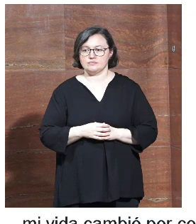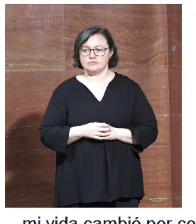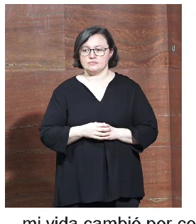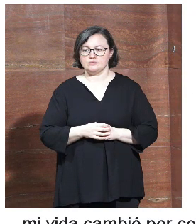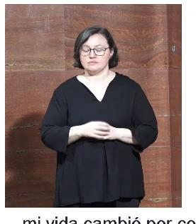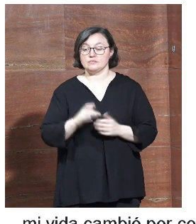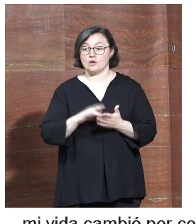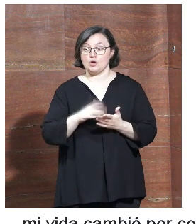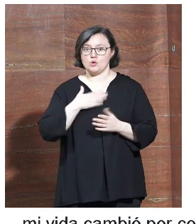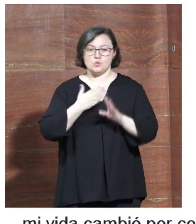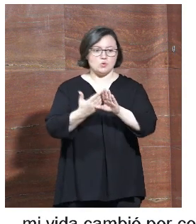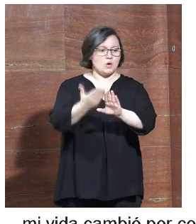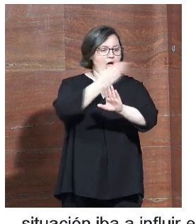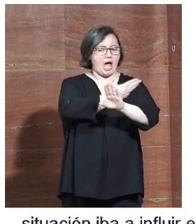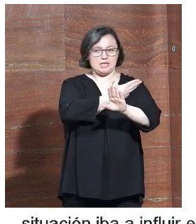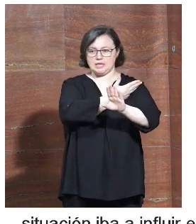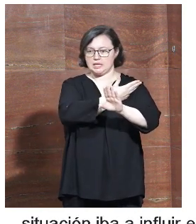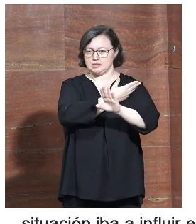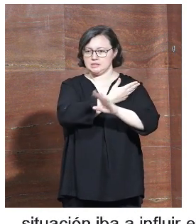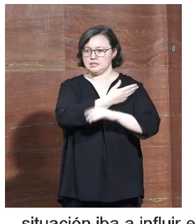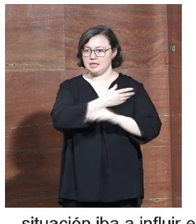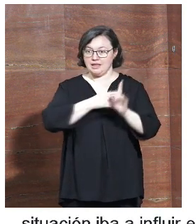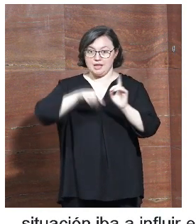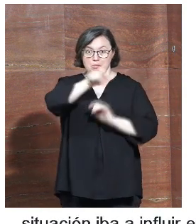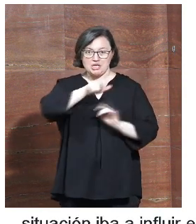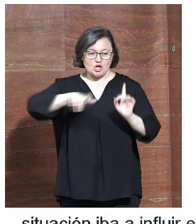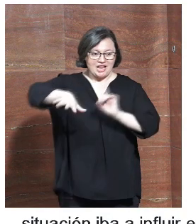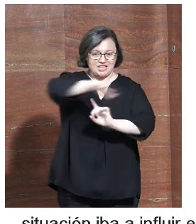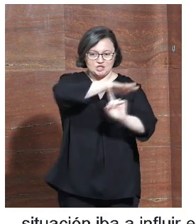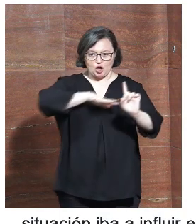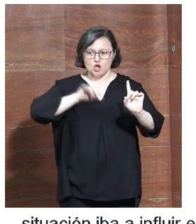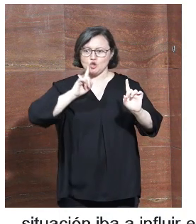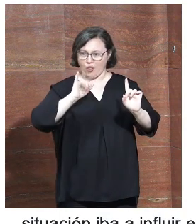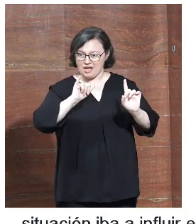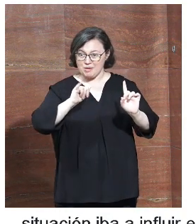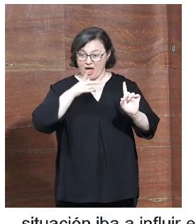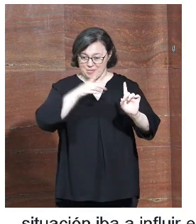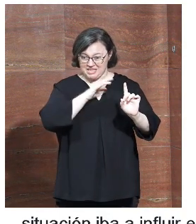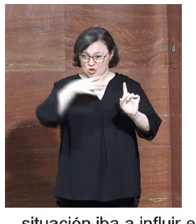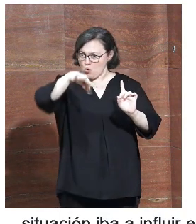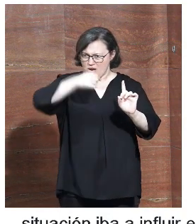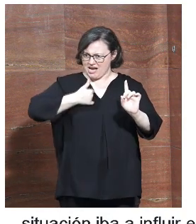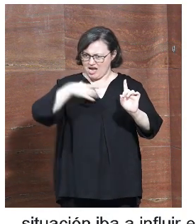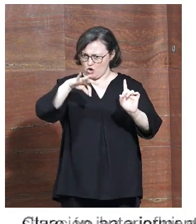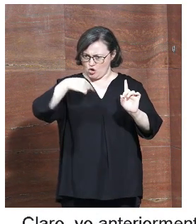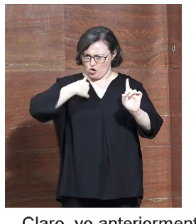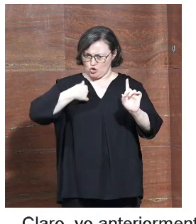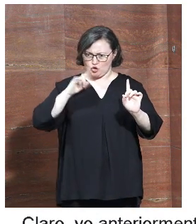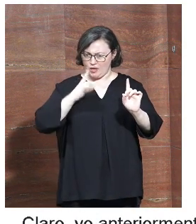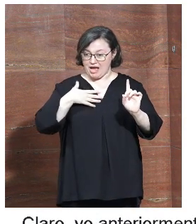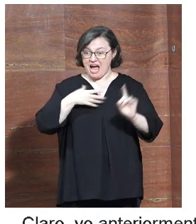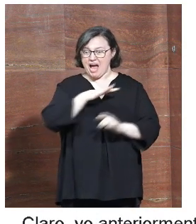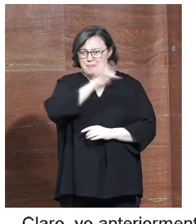Claro, yo anteriormente era la única persona de mi entorno que era sorda, pero es que además ahora también